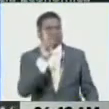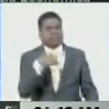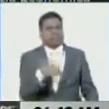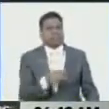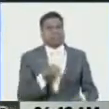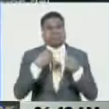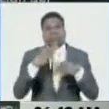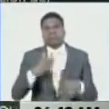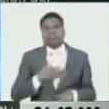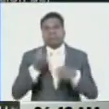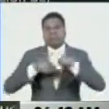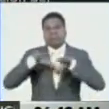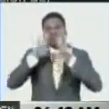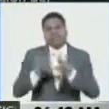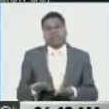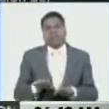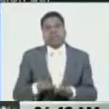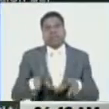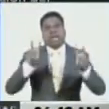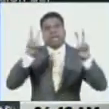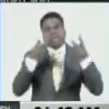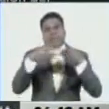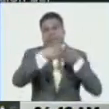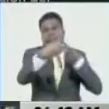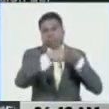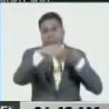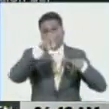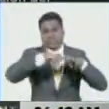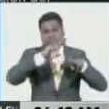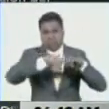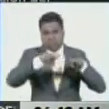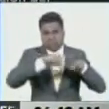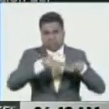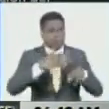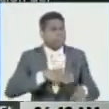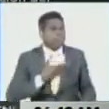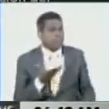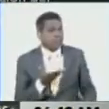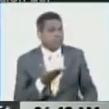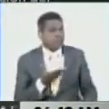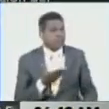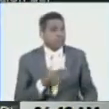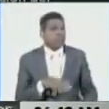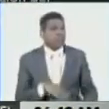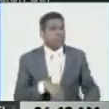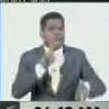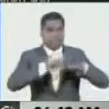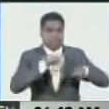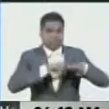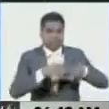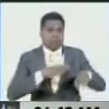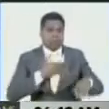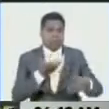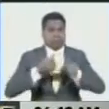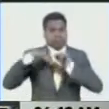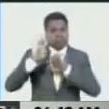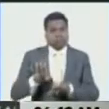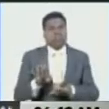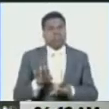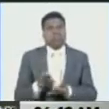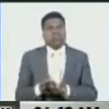ministro? ¿Cómo frenar el tema de Dollar Today y todo lo que ha afectado en nuestro país? Se está frenando y se va a seguir frenando. Se han dado